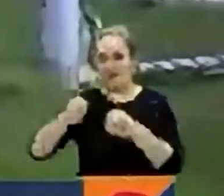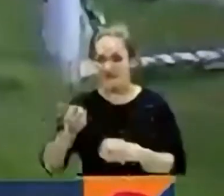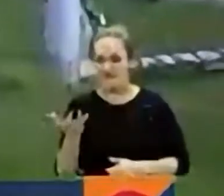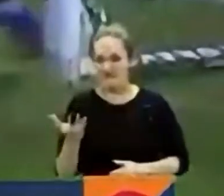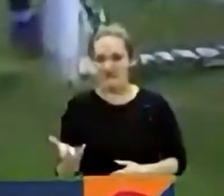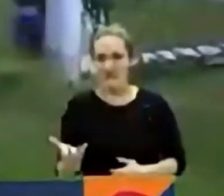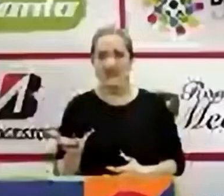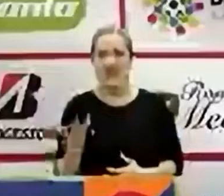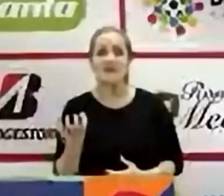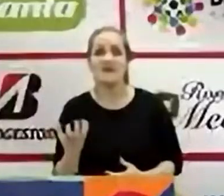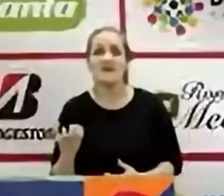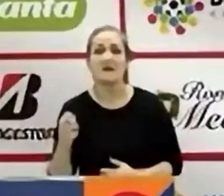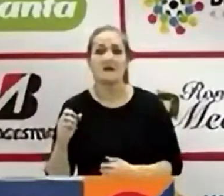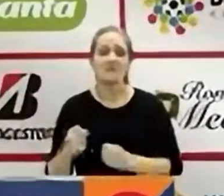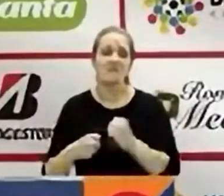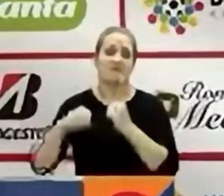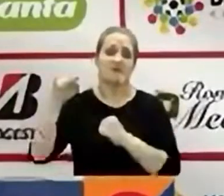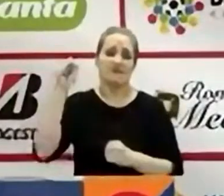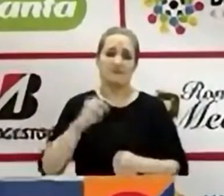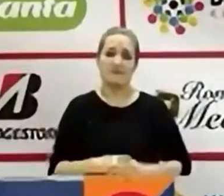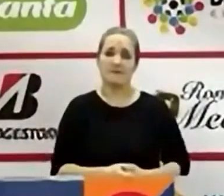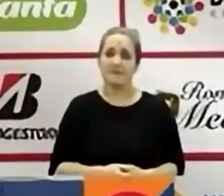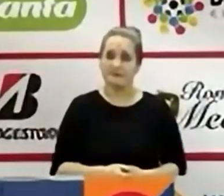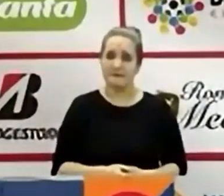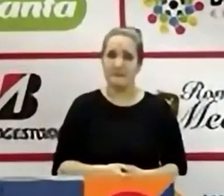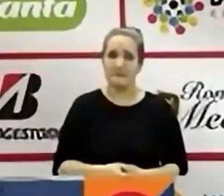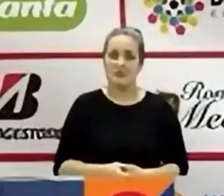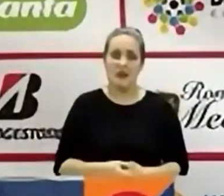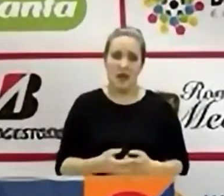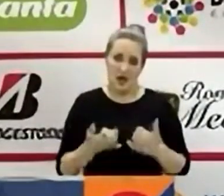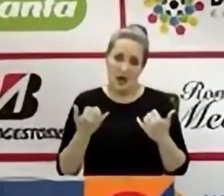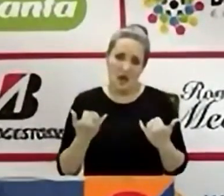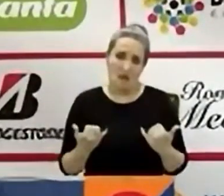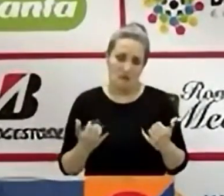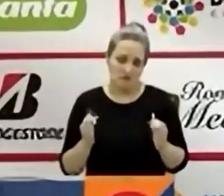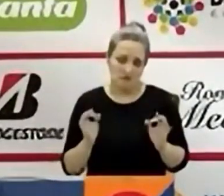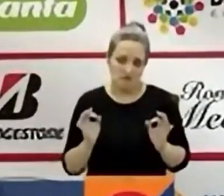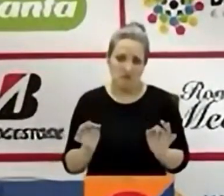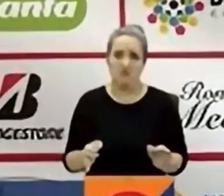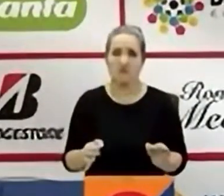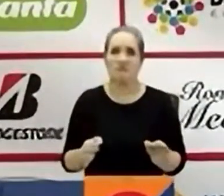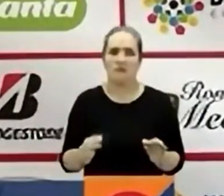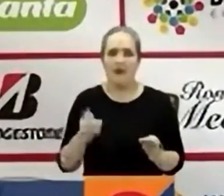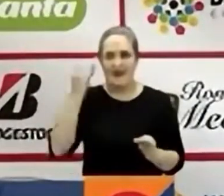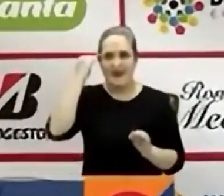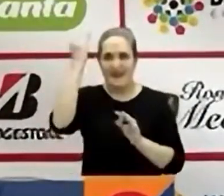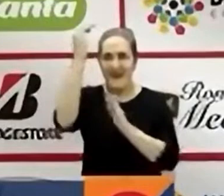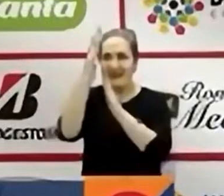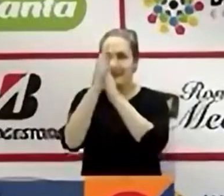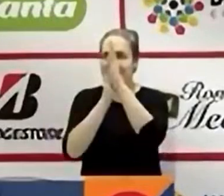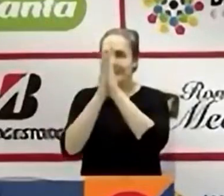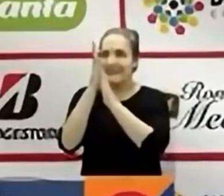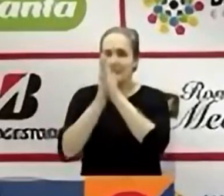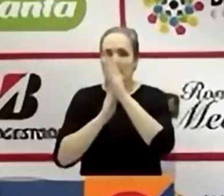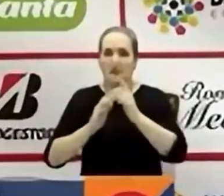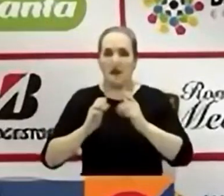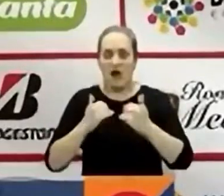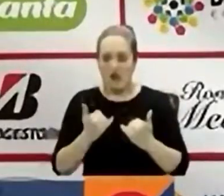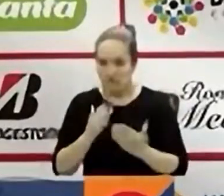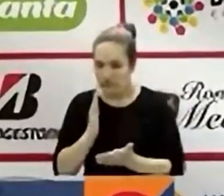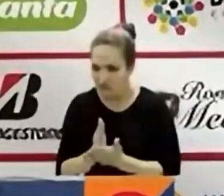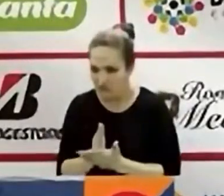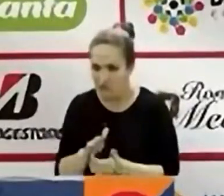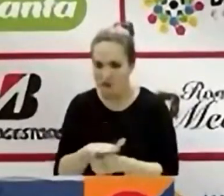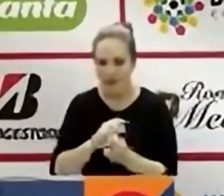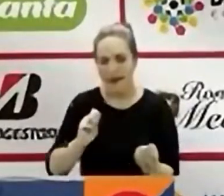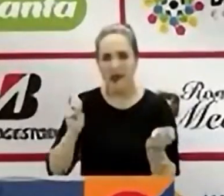ganar en casa. No es lo mismo de pronto tener una idea en la cabeza y tener que cambiarla, pero ahí es